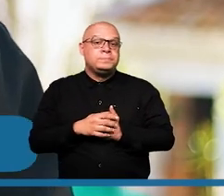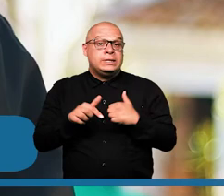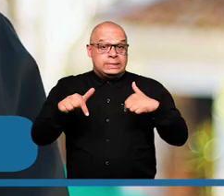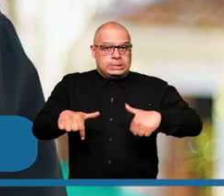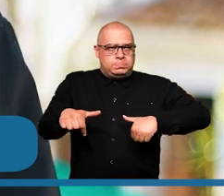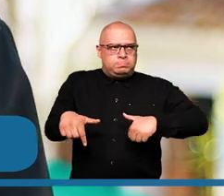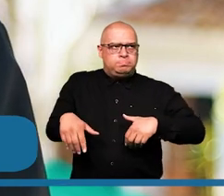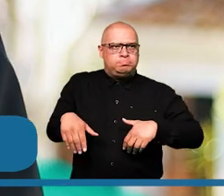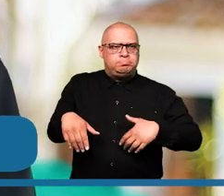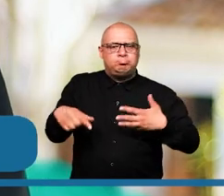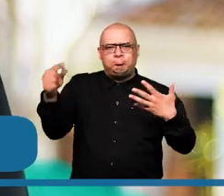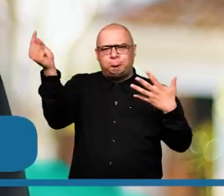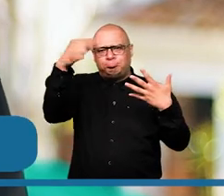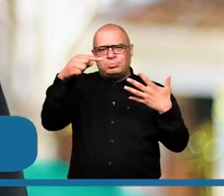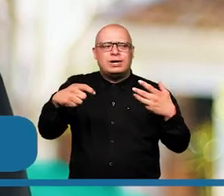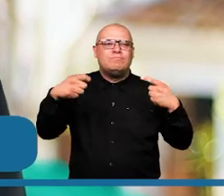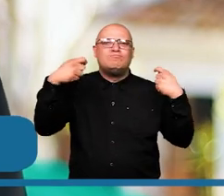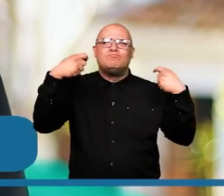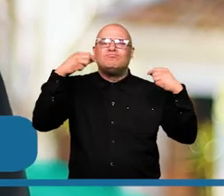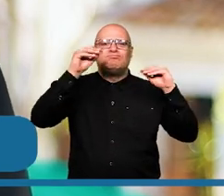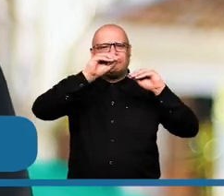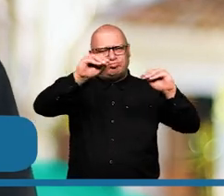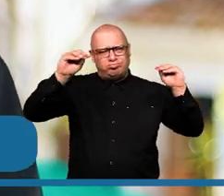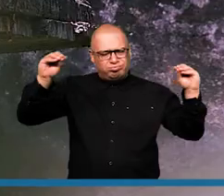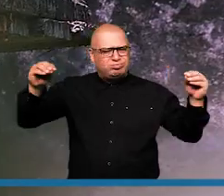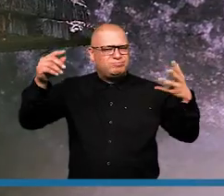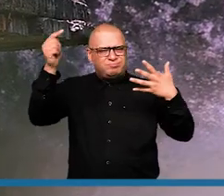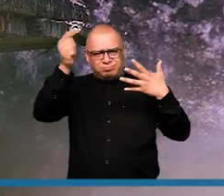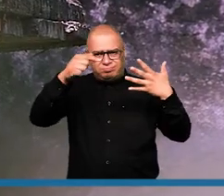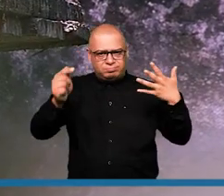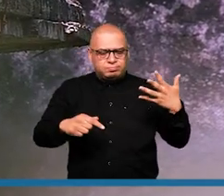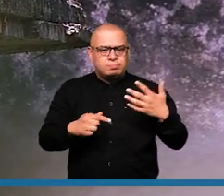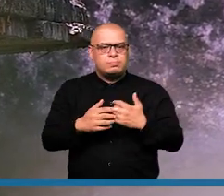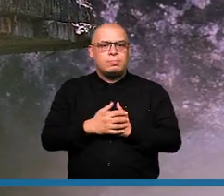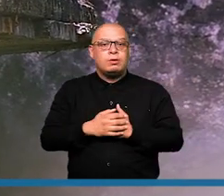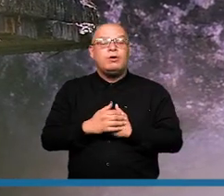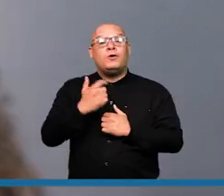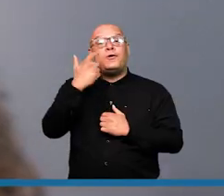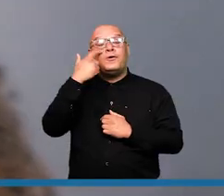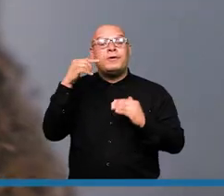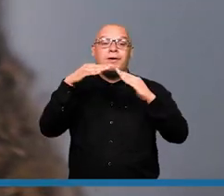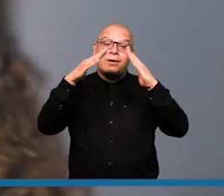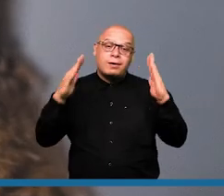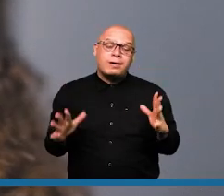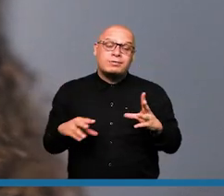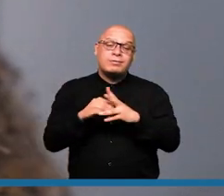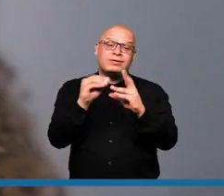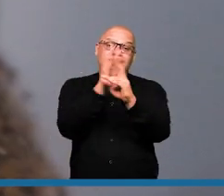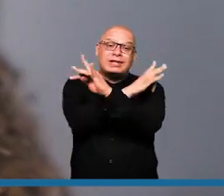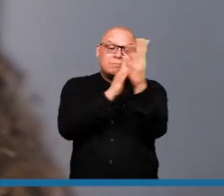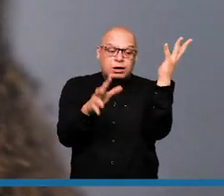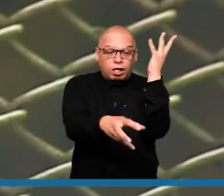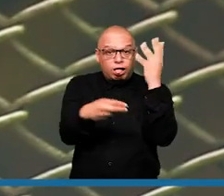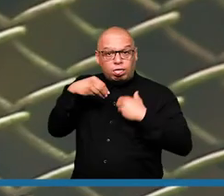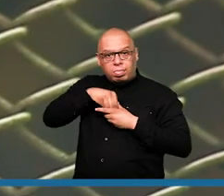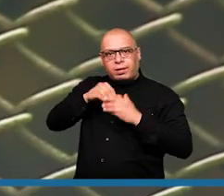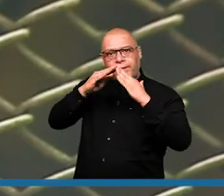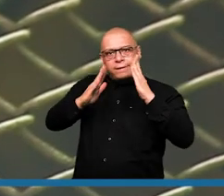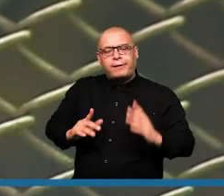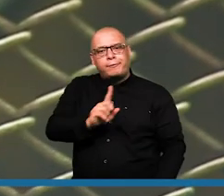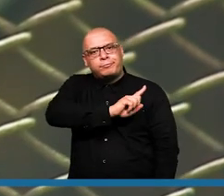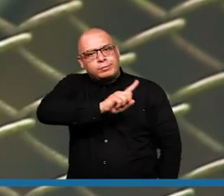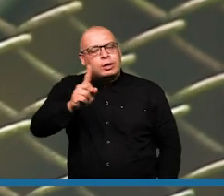son varias. Muchas asociadas a lo que es la no tenencia de fauna silvestre, todo el trabajo